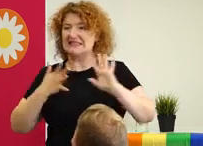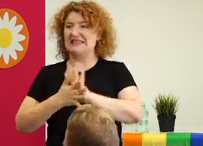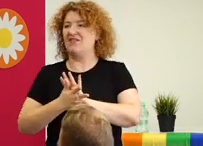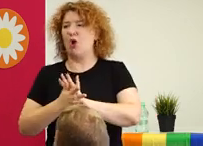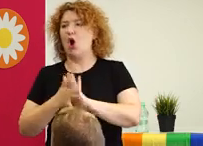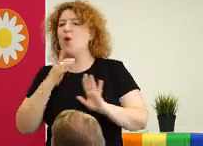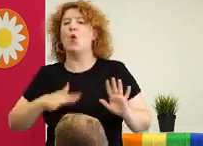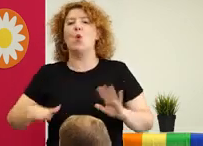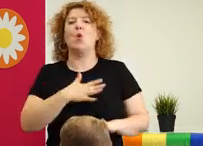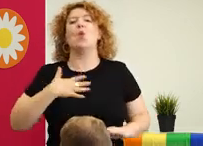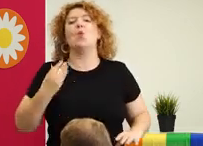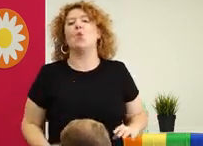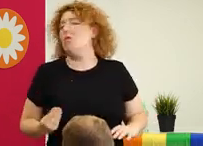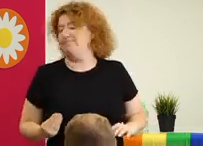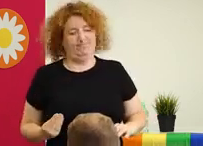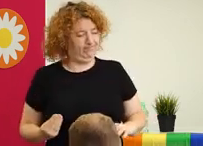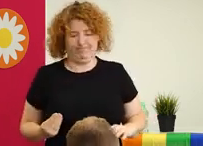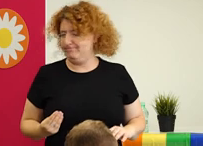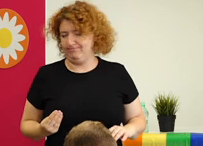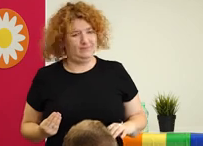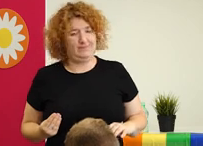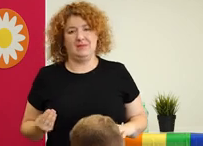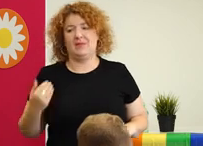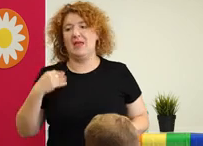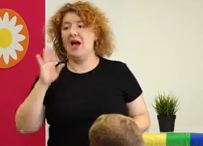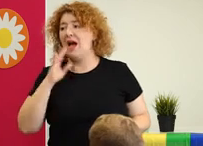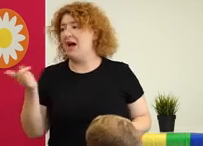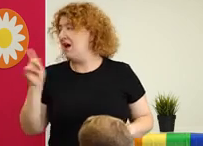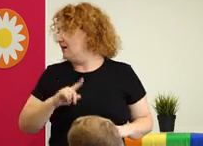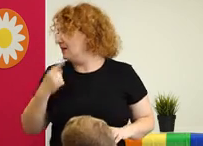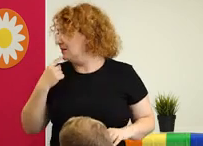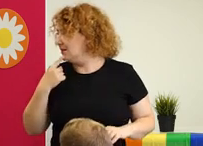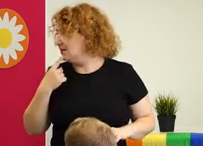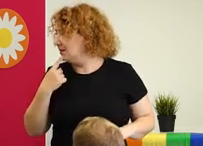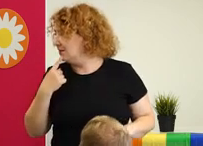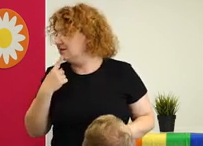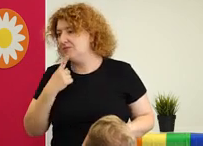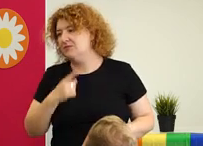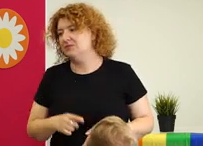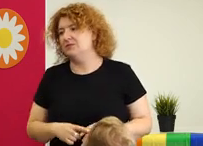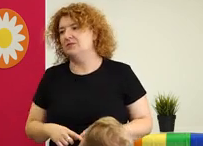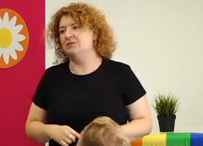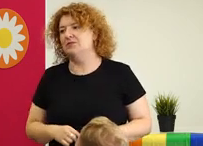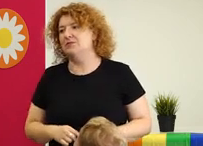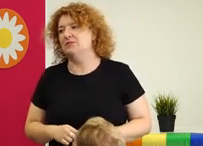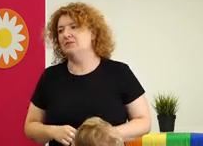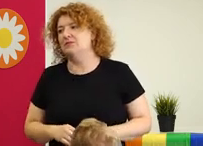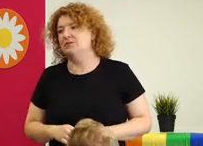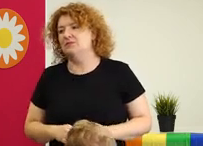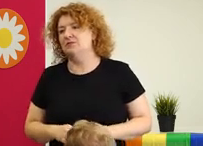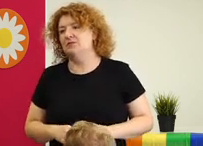un oasis. Y también lo que comentó Paque, que era más enfocado en la